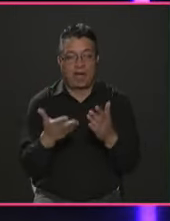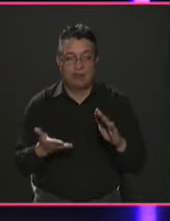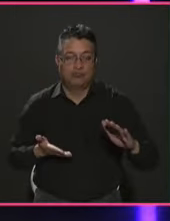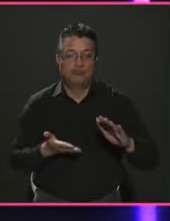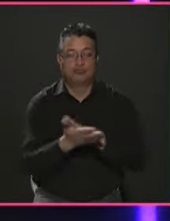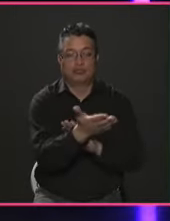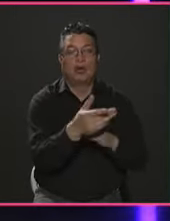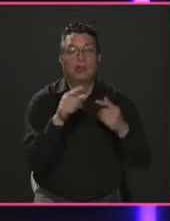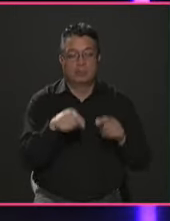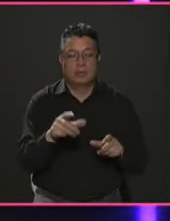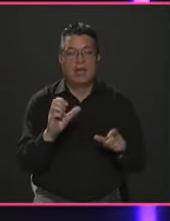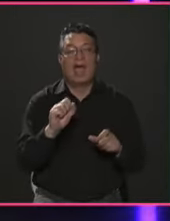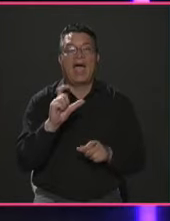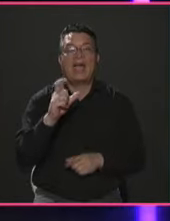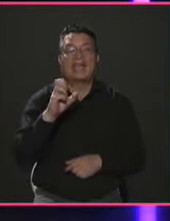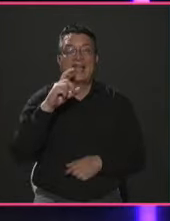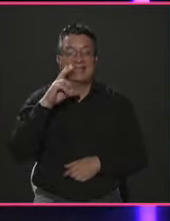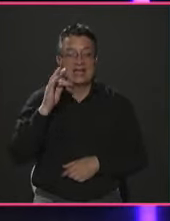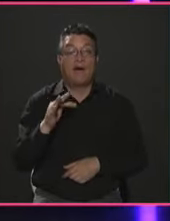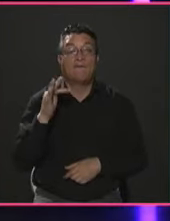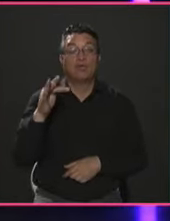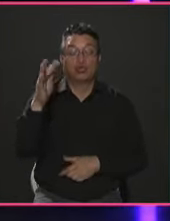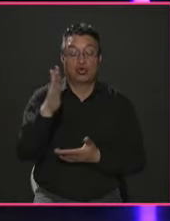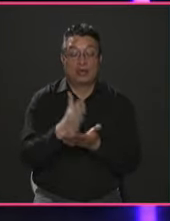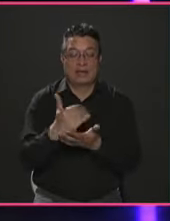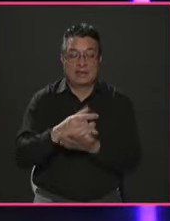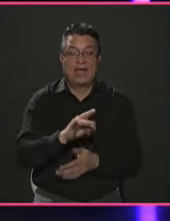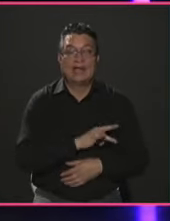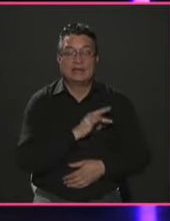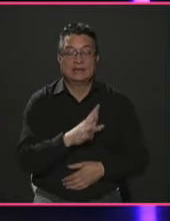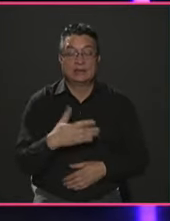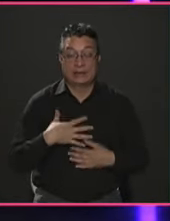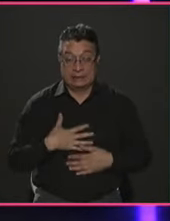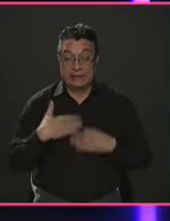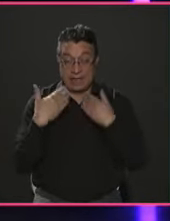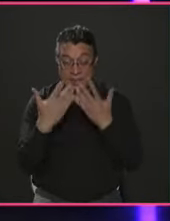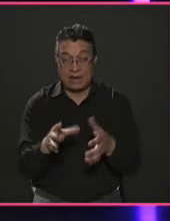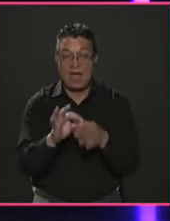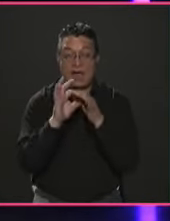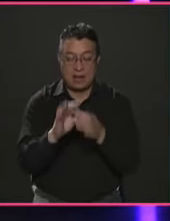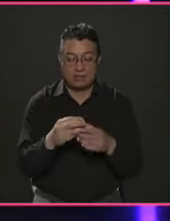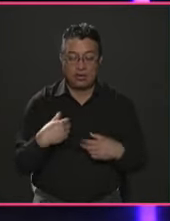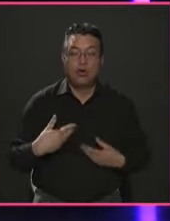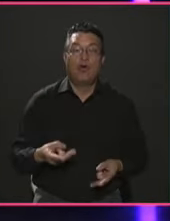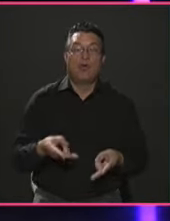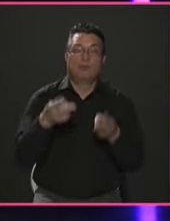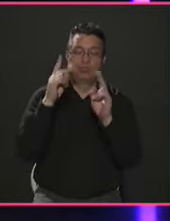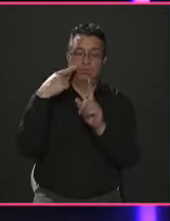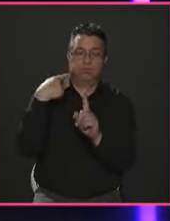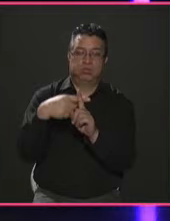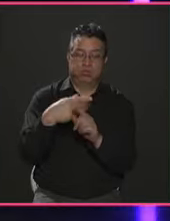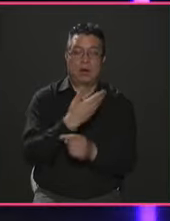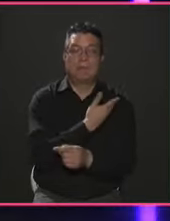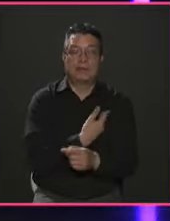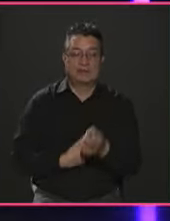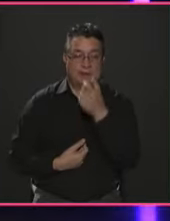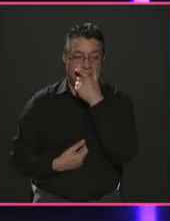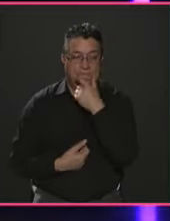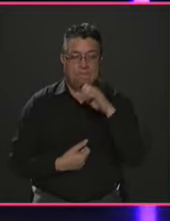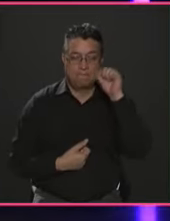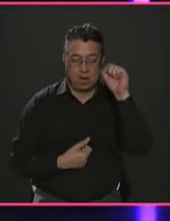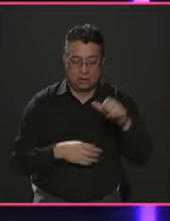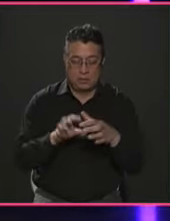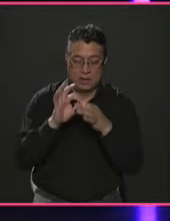para crear una agencia de futuro estratégico para Chile queremos agradecer la buena disposición que hemos tenido el presidente borich